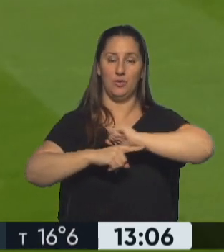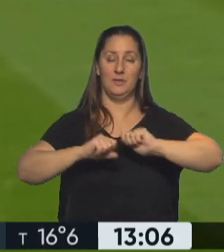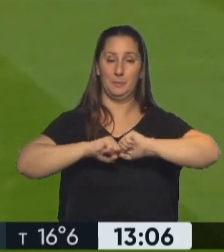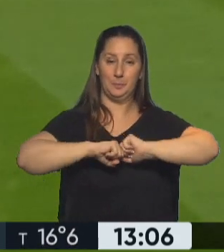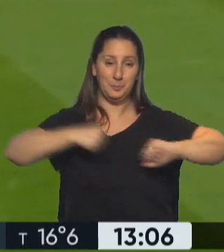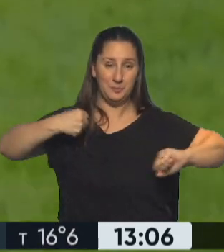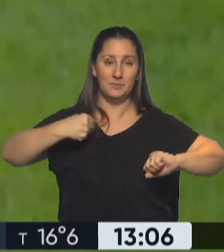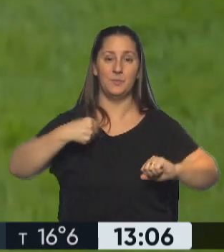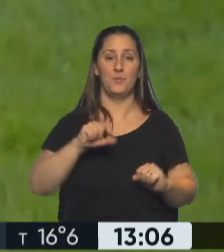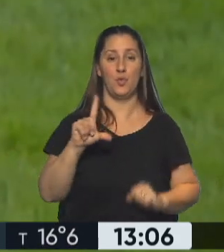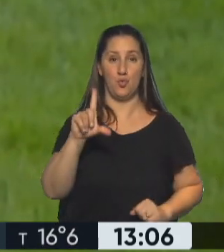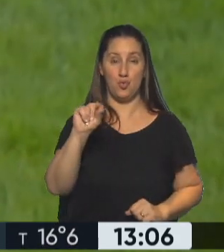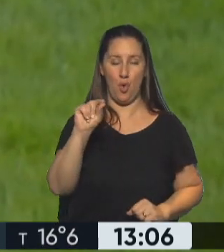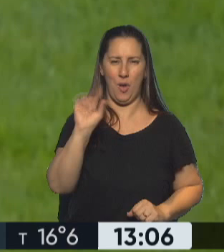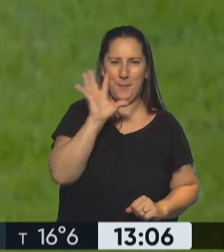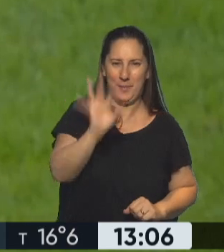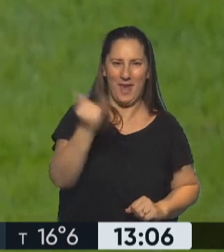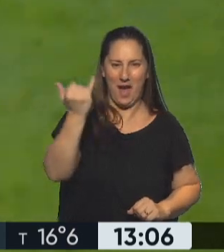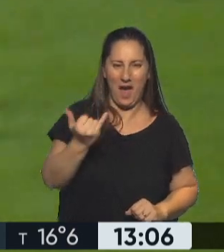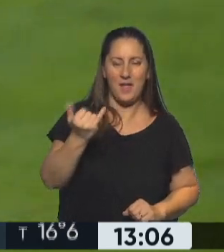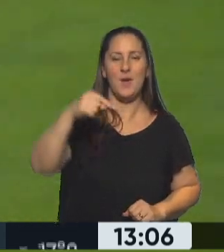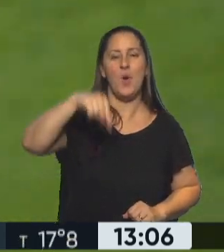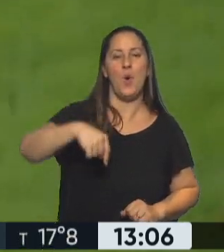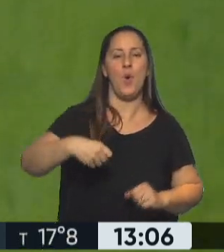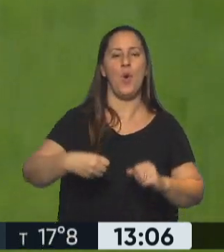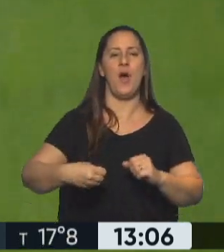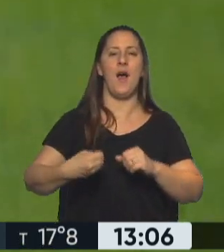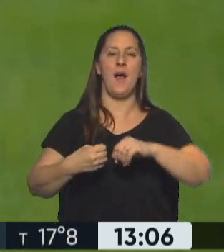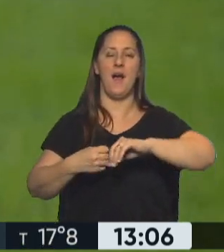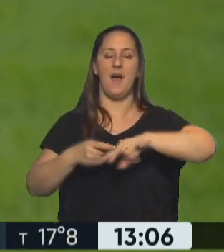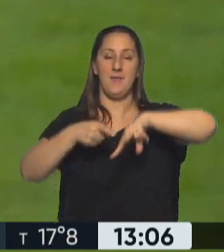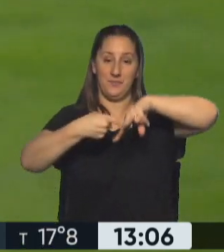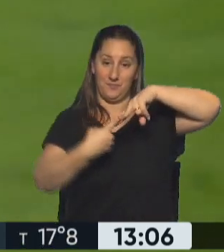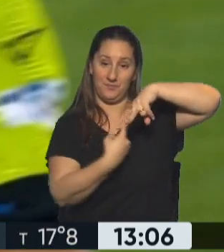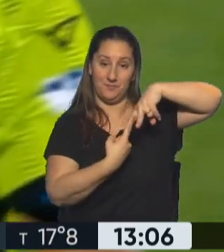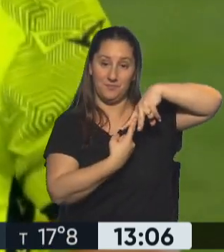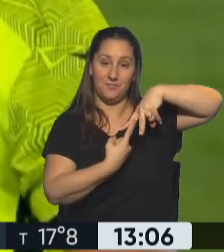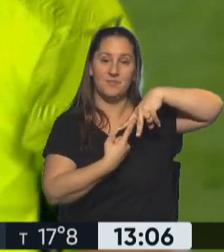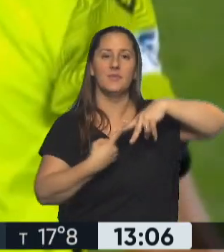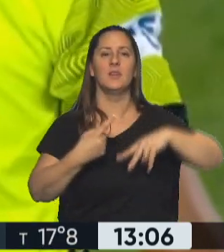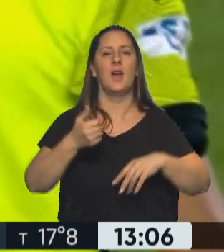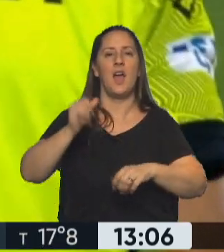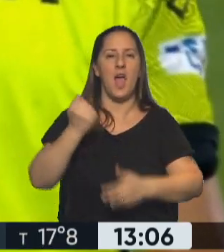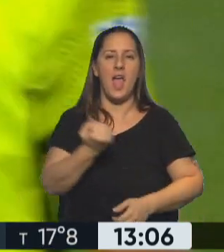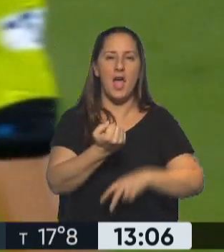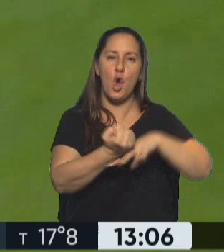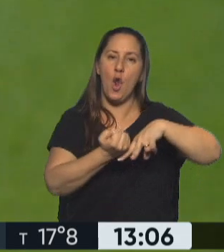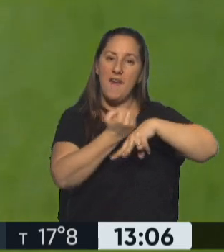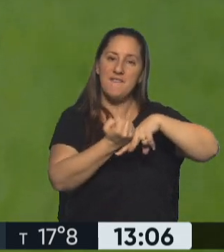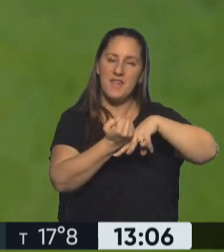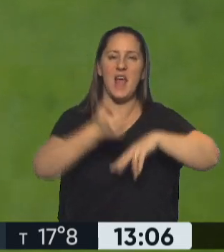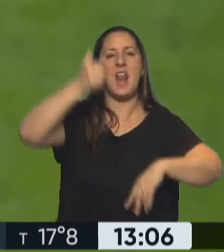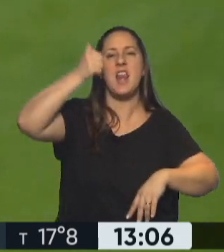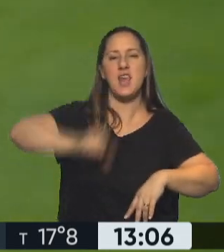muestras de dolor y hoy por la mañana ya le realizaron la ecografía. Tiene lesión grado 1 en